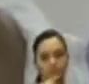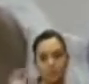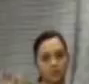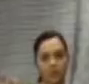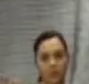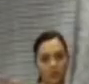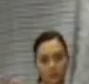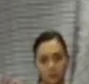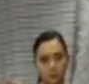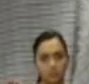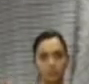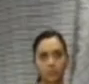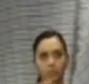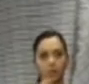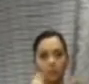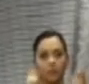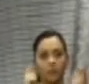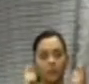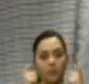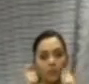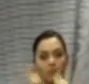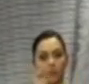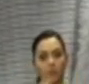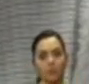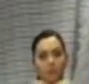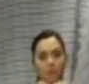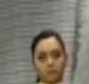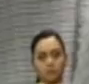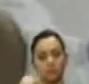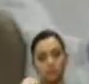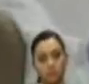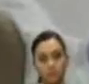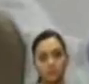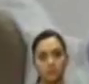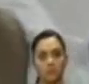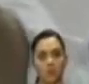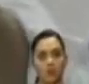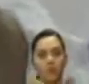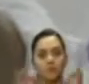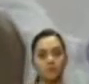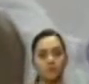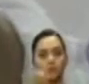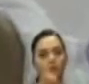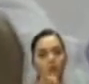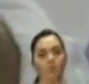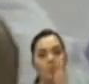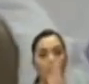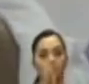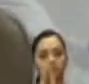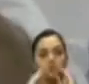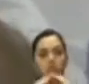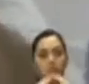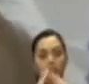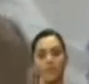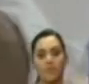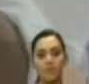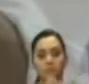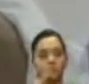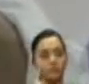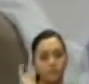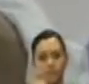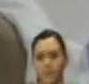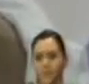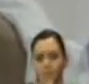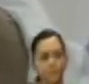absolutamente nada. Es cómo va cambiando en el tiempo lo que dice el comportamiento de una economía, la fortaleza de esa economía, etc. Y no necesariamente es